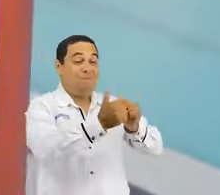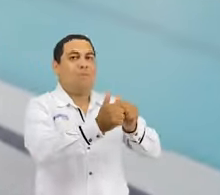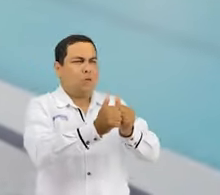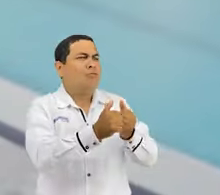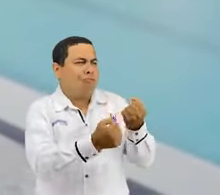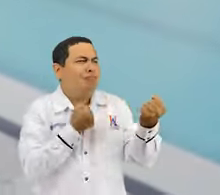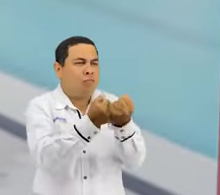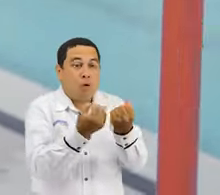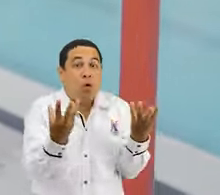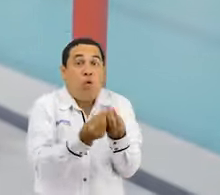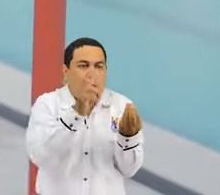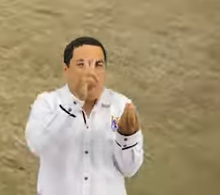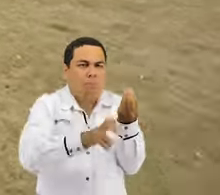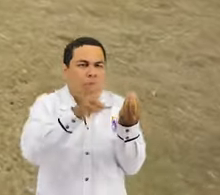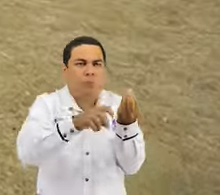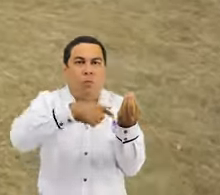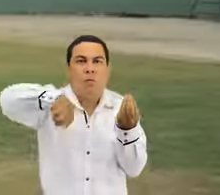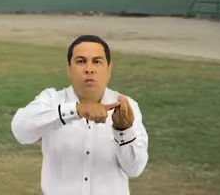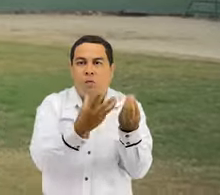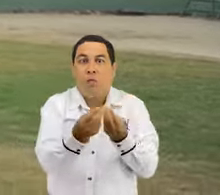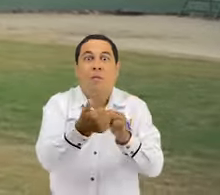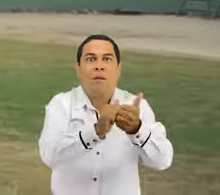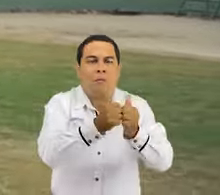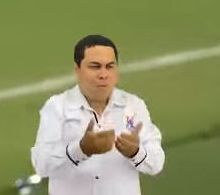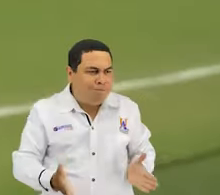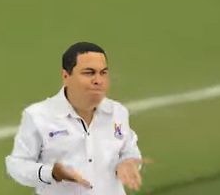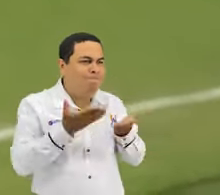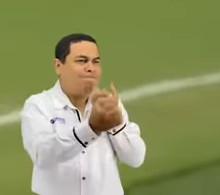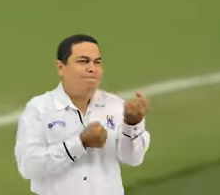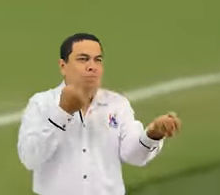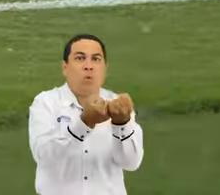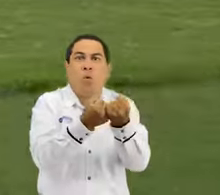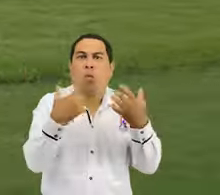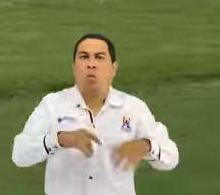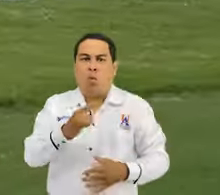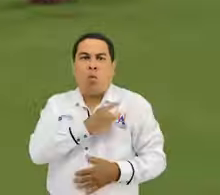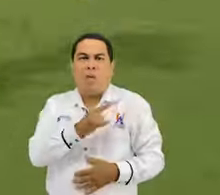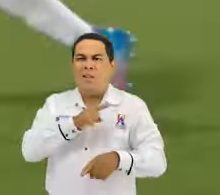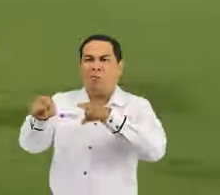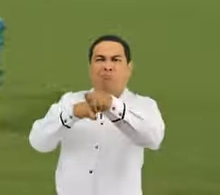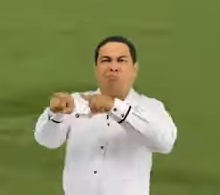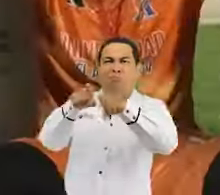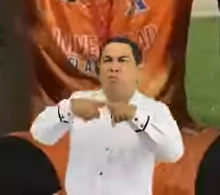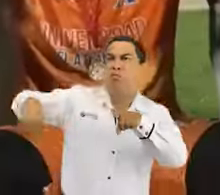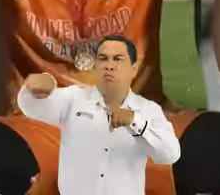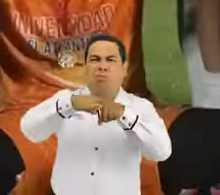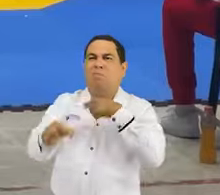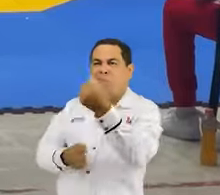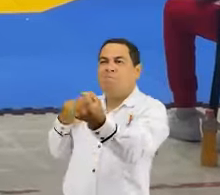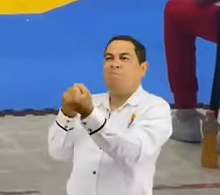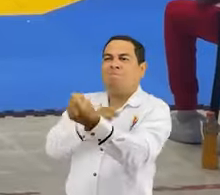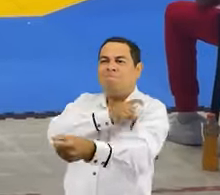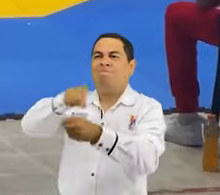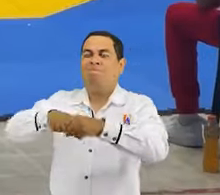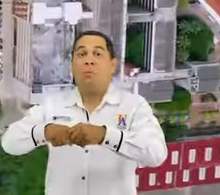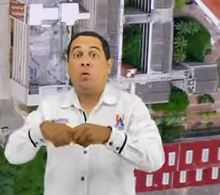Apoyamos el deporte a través de la conformación de semilleros y el desarrollo de las selecciones deportivas y la participación en los juegos universitarios de ASCUN regionales